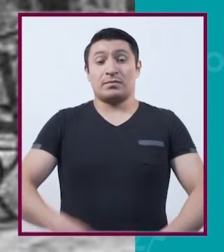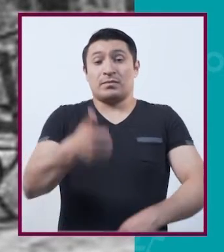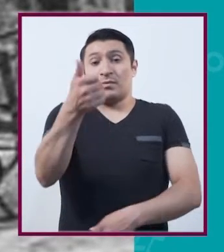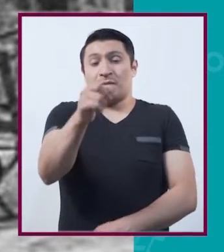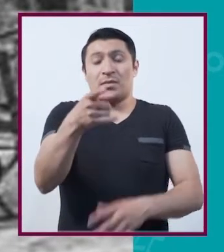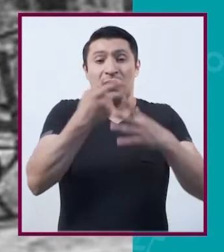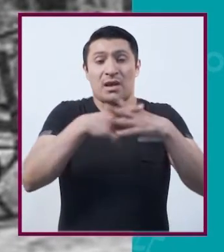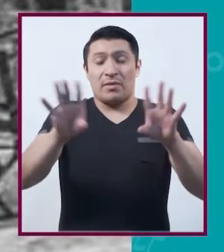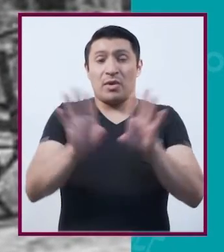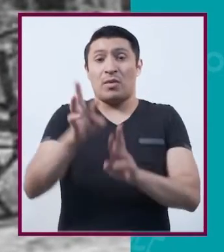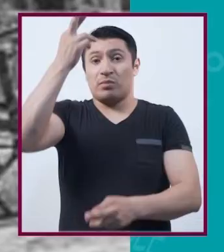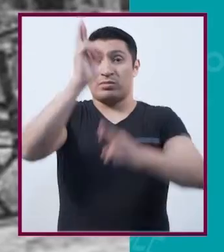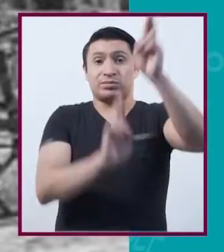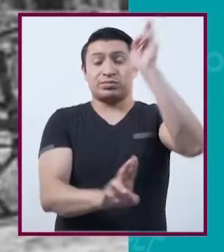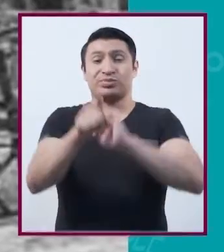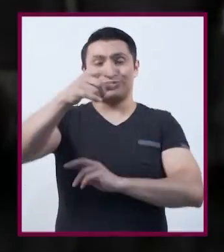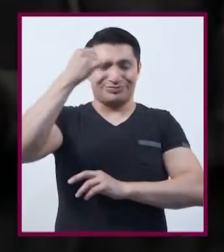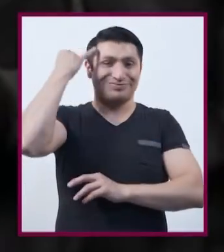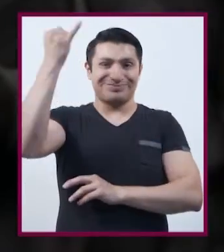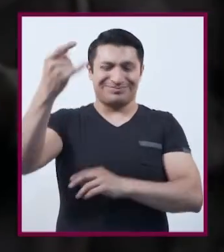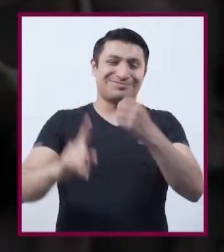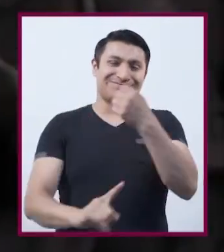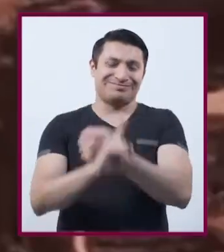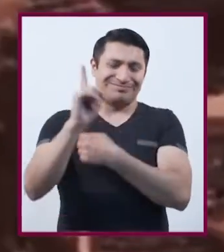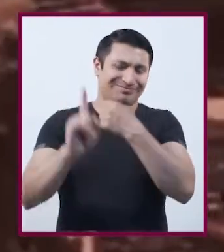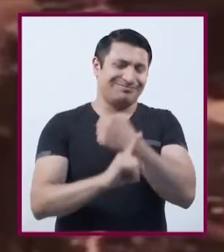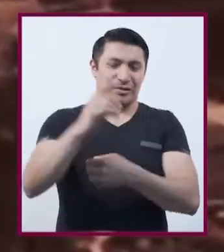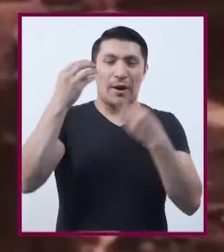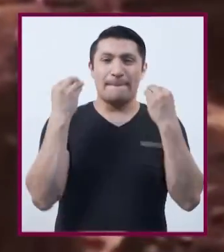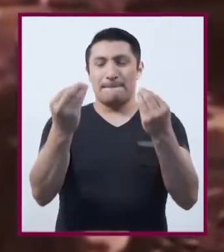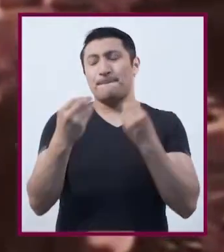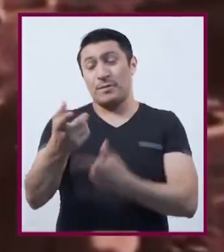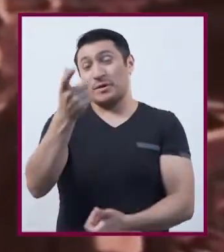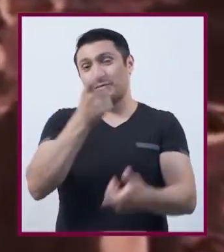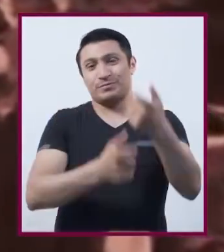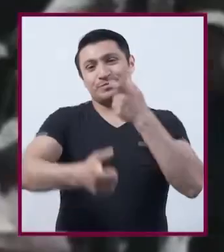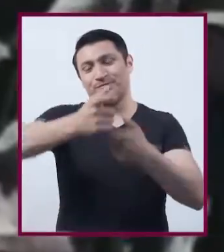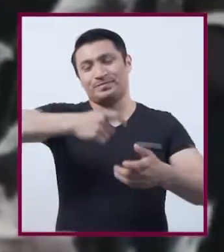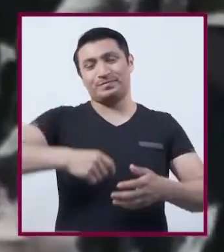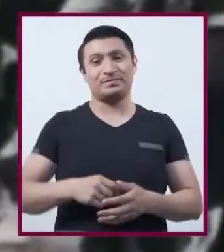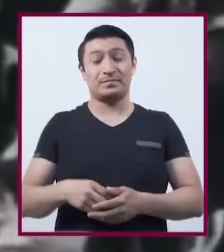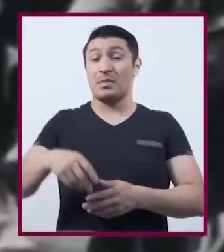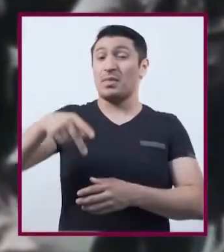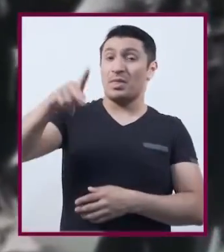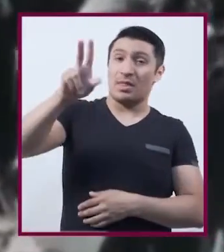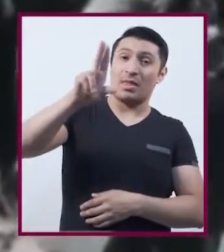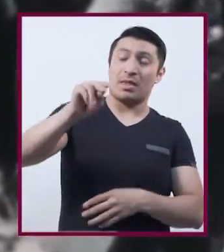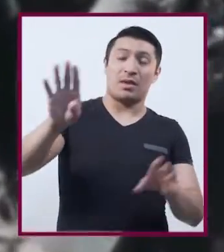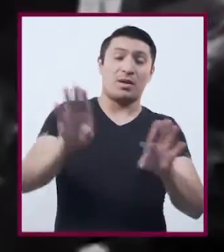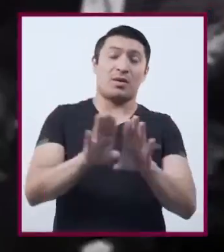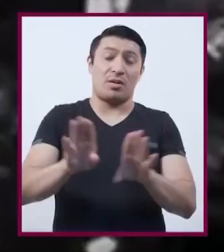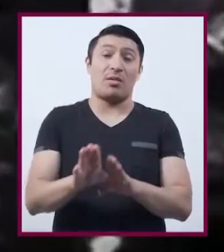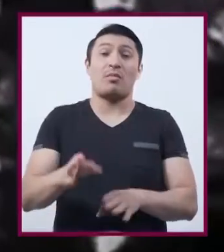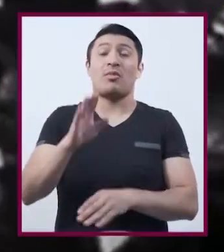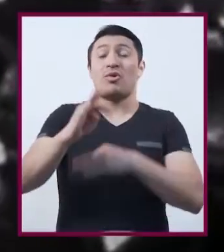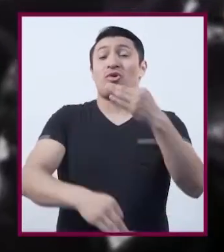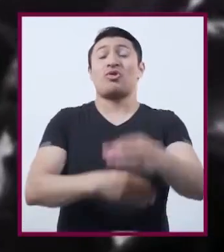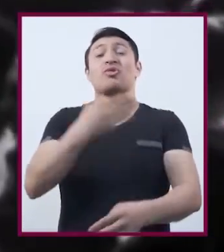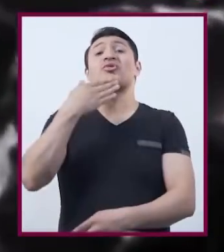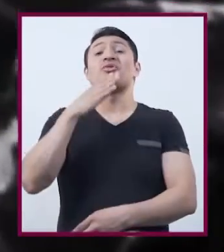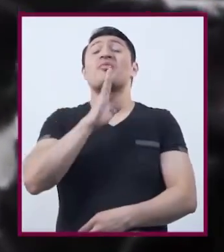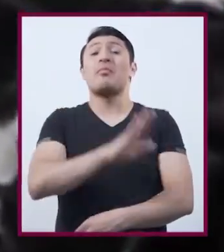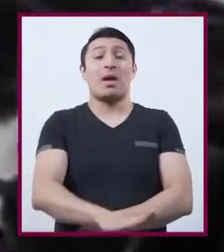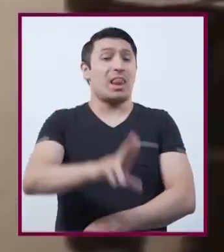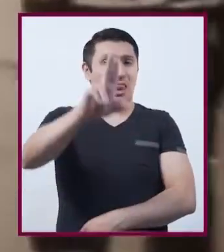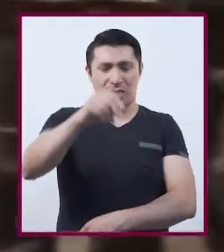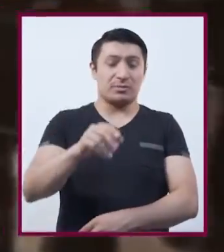Lo que dio pie al estallido de la revolución. Ya te imaginarás los problemas fiscales que esto trajo consigo. Pero no